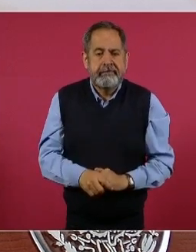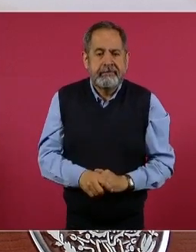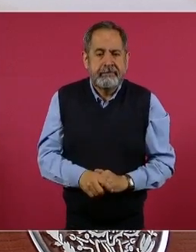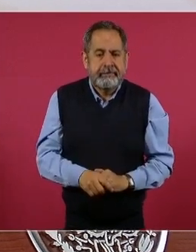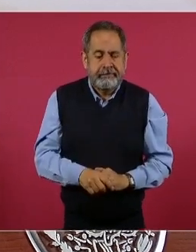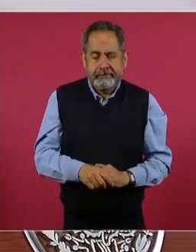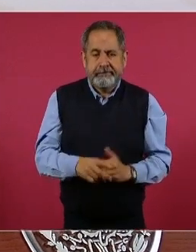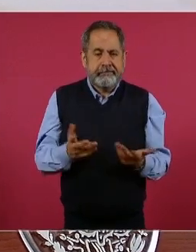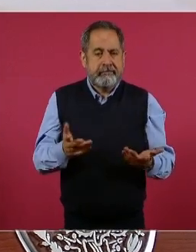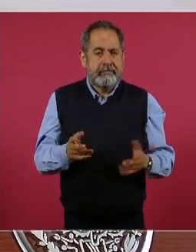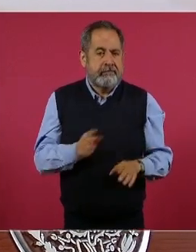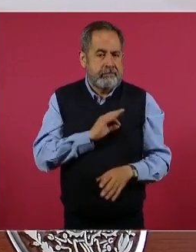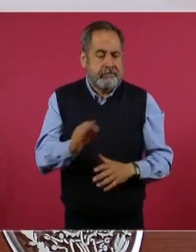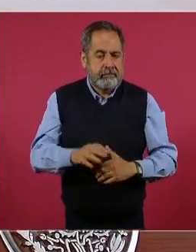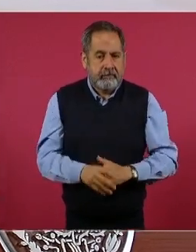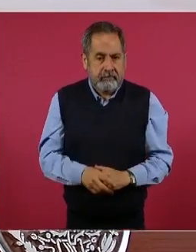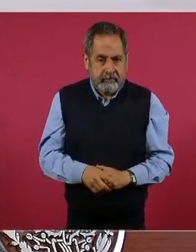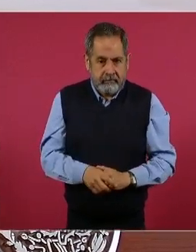Entonces,